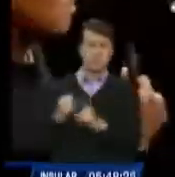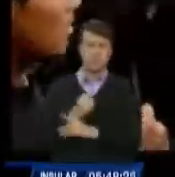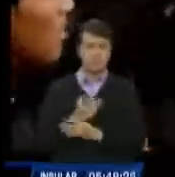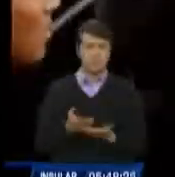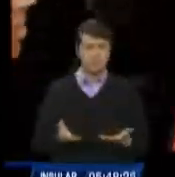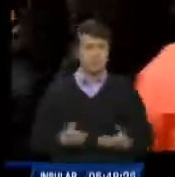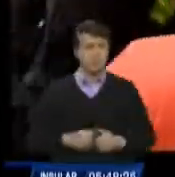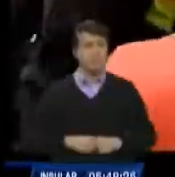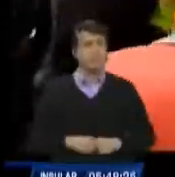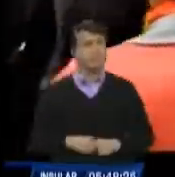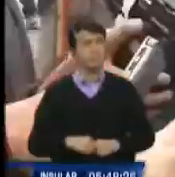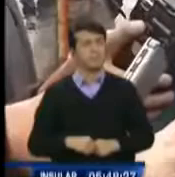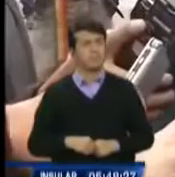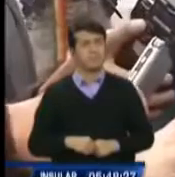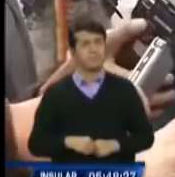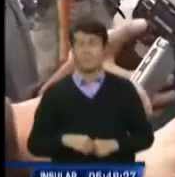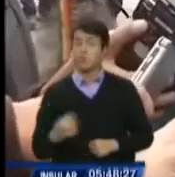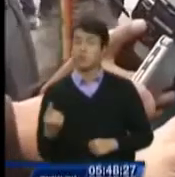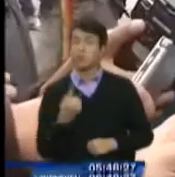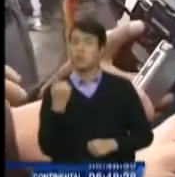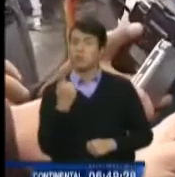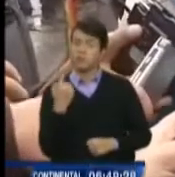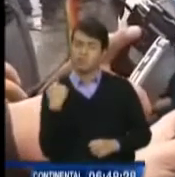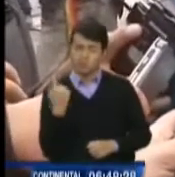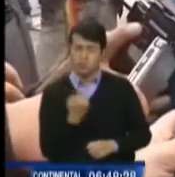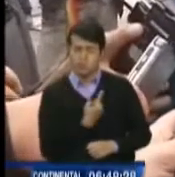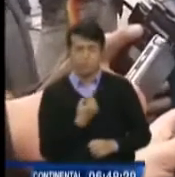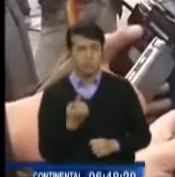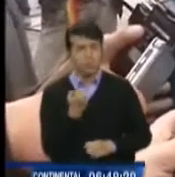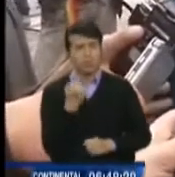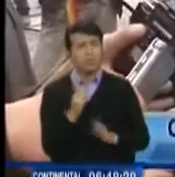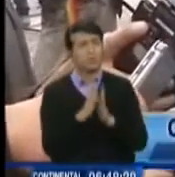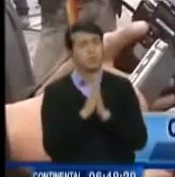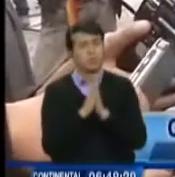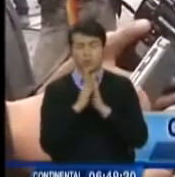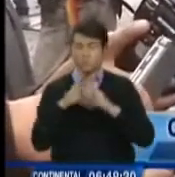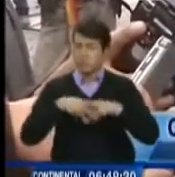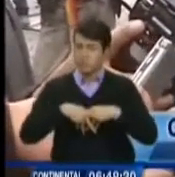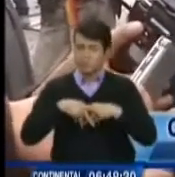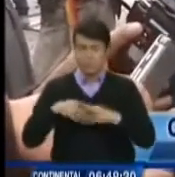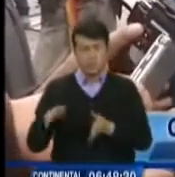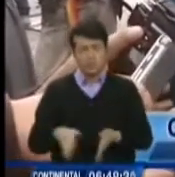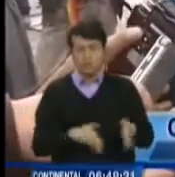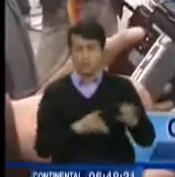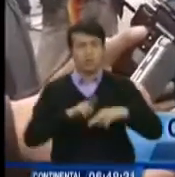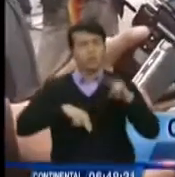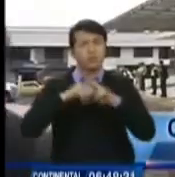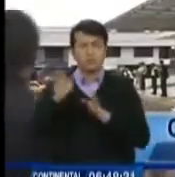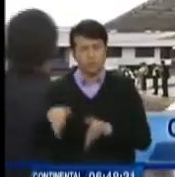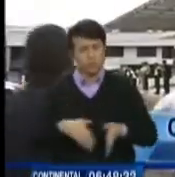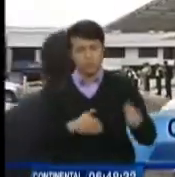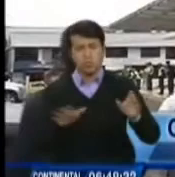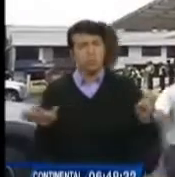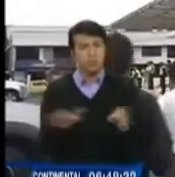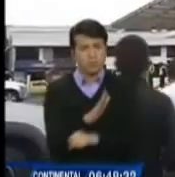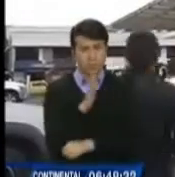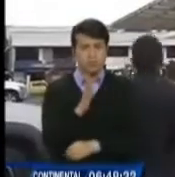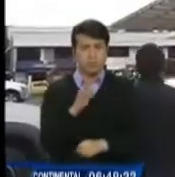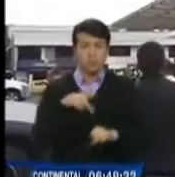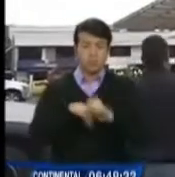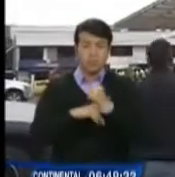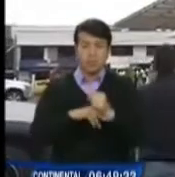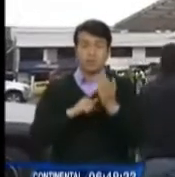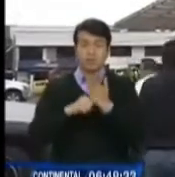horas. Lo único que nosotros estamos manifestando es la vialidad, la construcción y la terminación. Hasta Macas llegaron